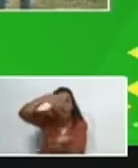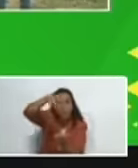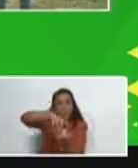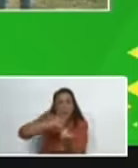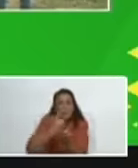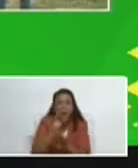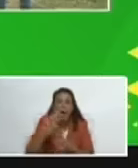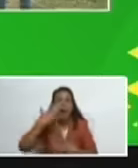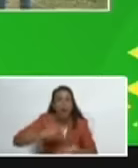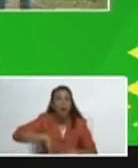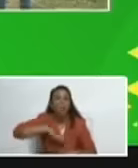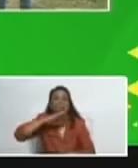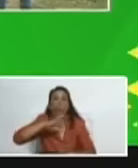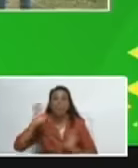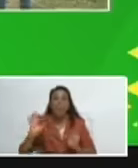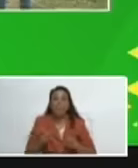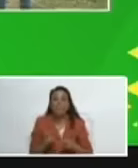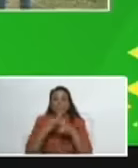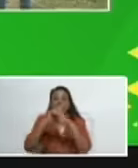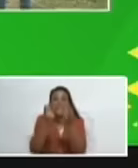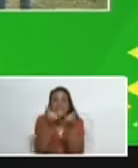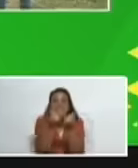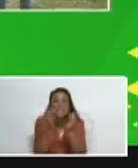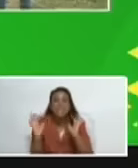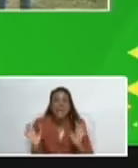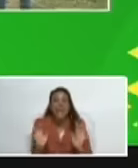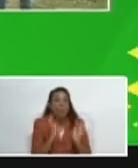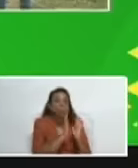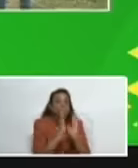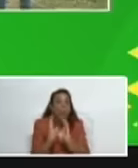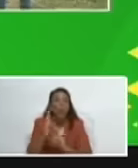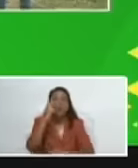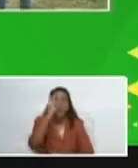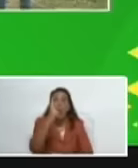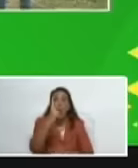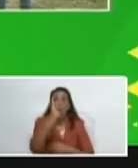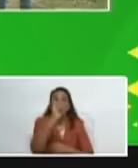la capacidad para financiar en el orden de